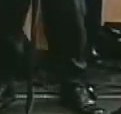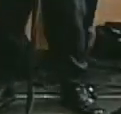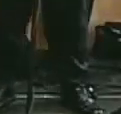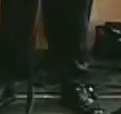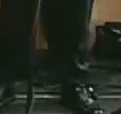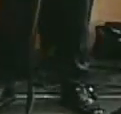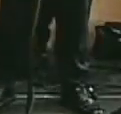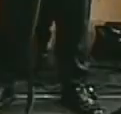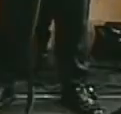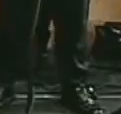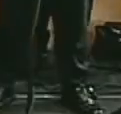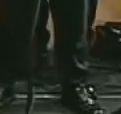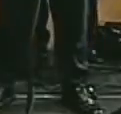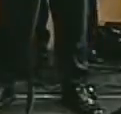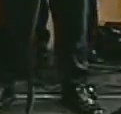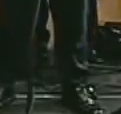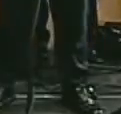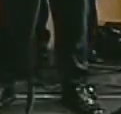¡Vaya!